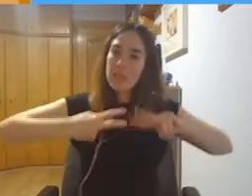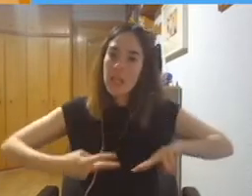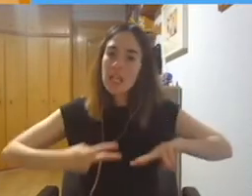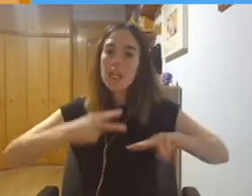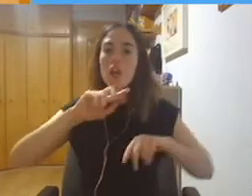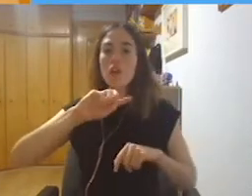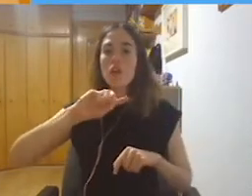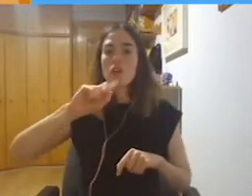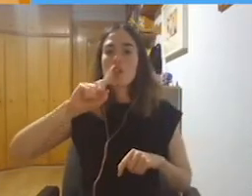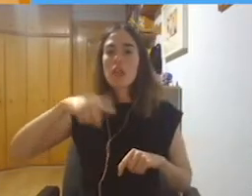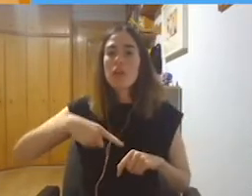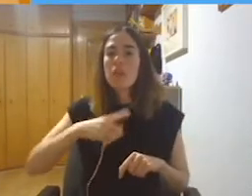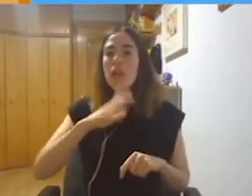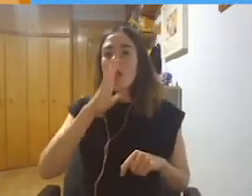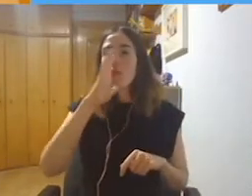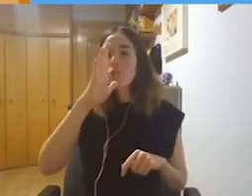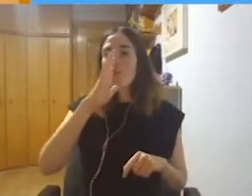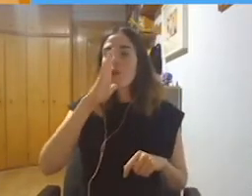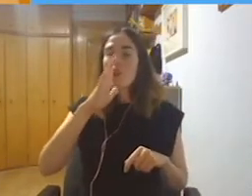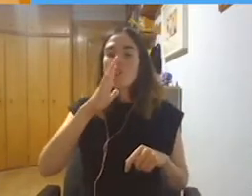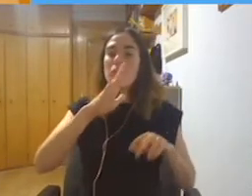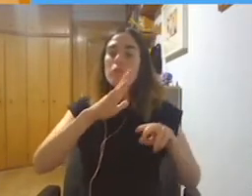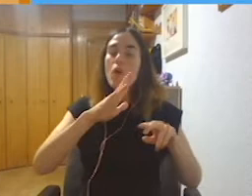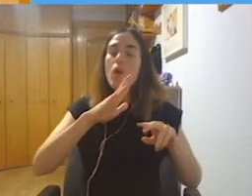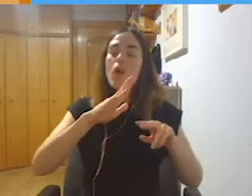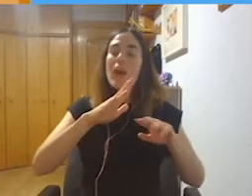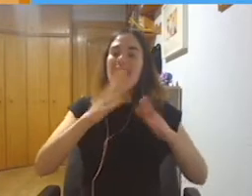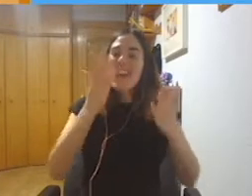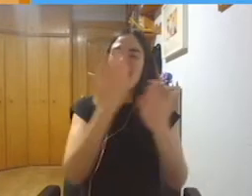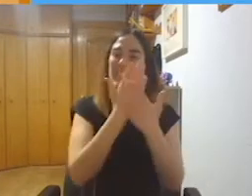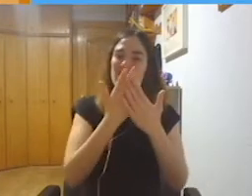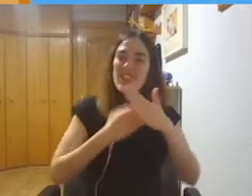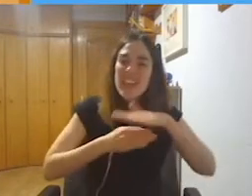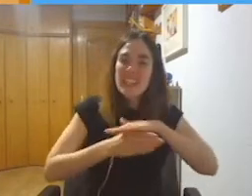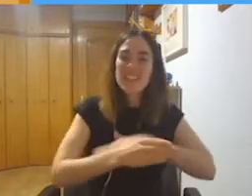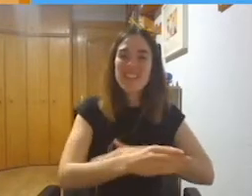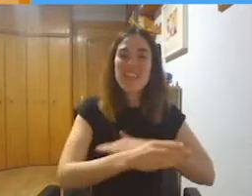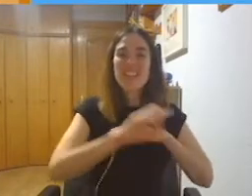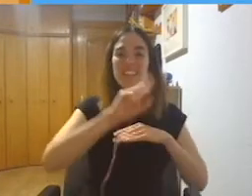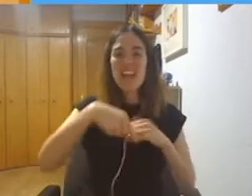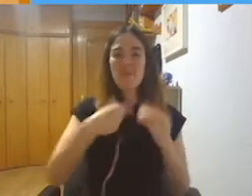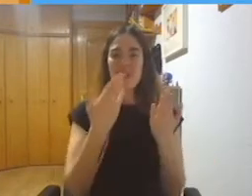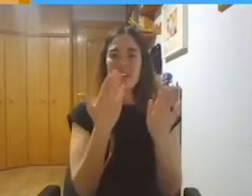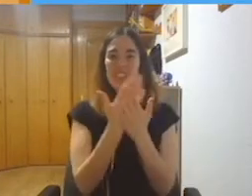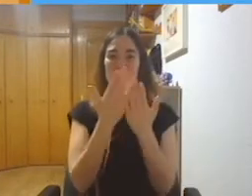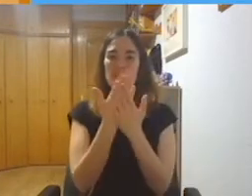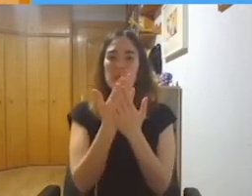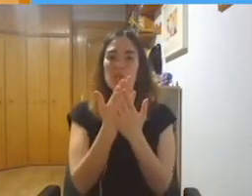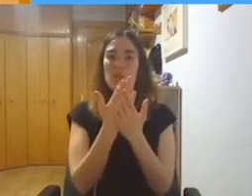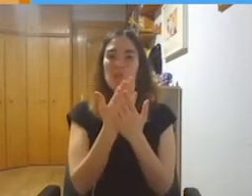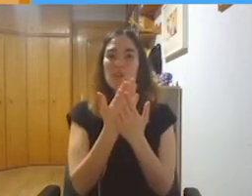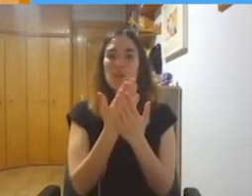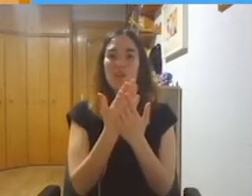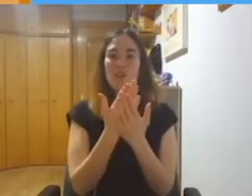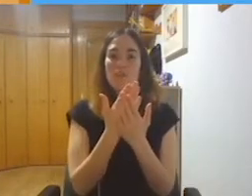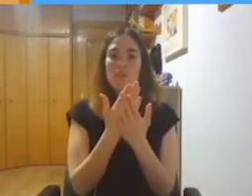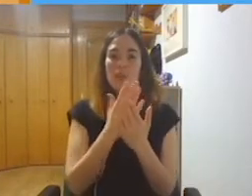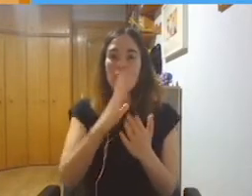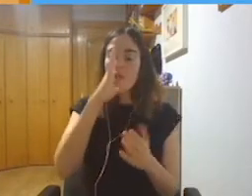ver con los estudios de la accesibilidad, con los estudios sobre